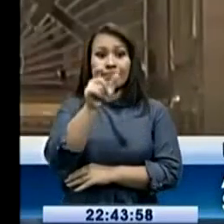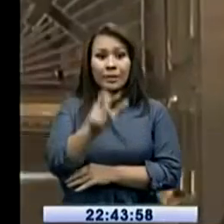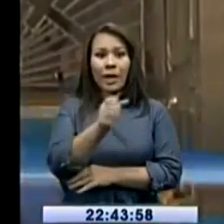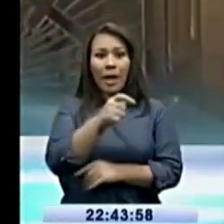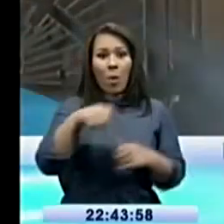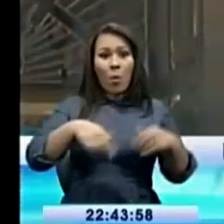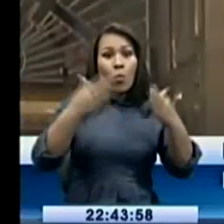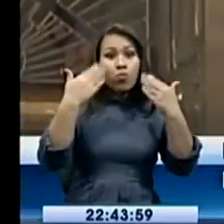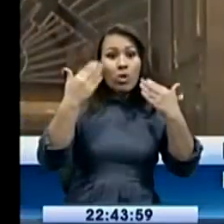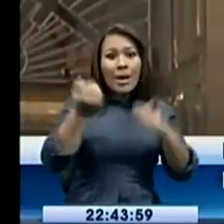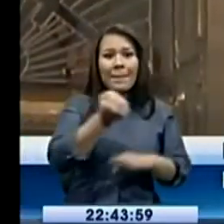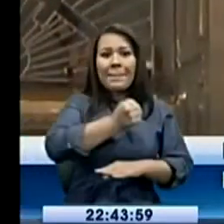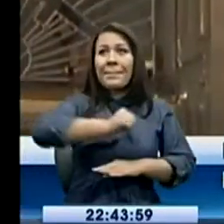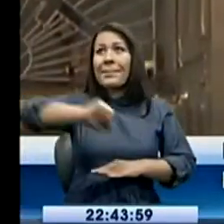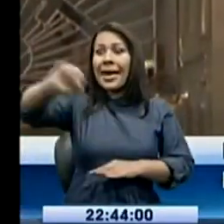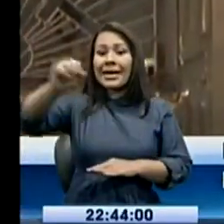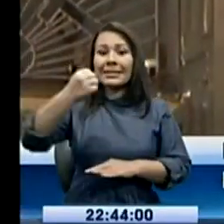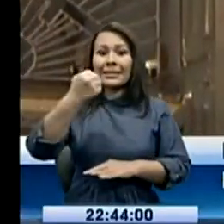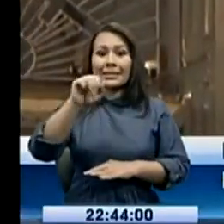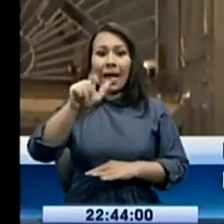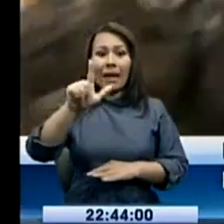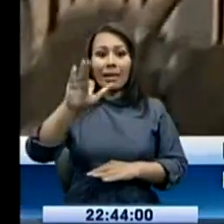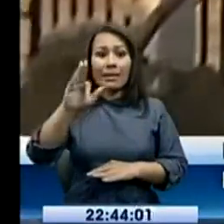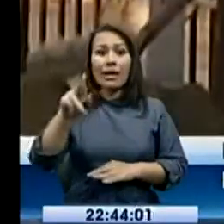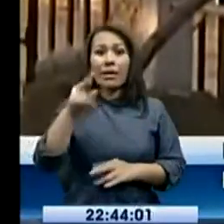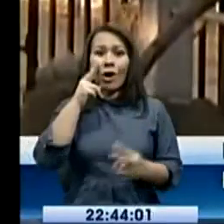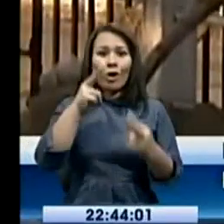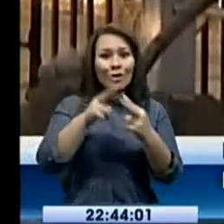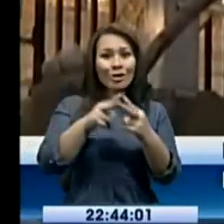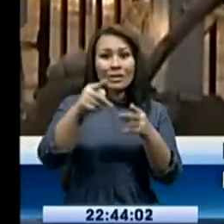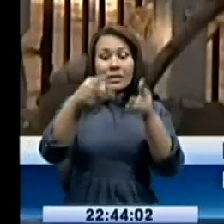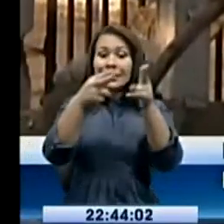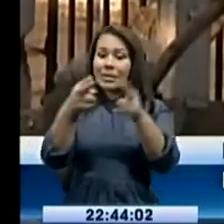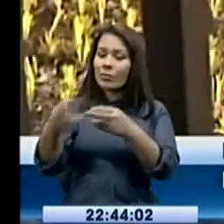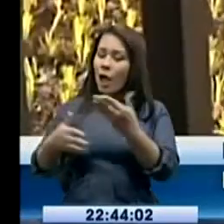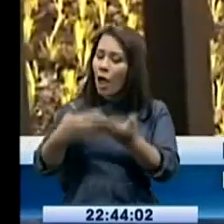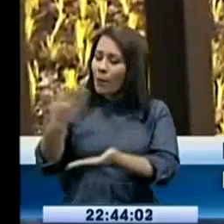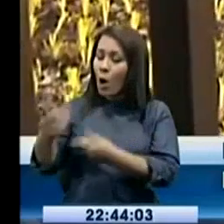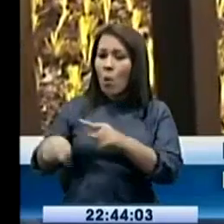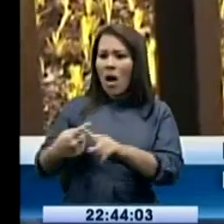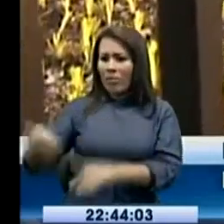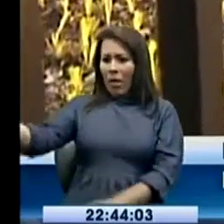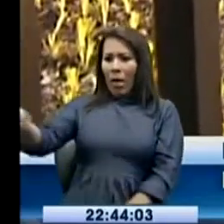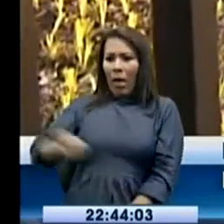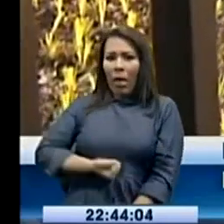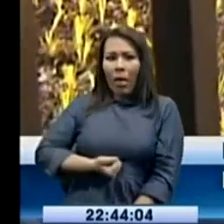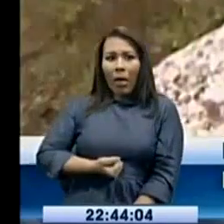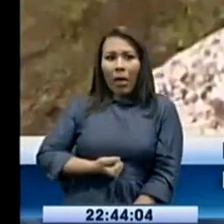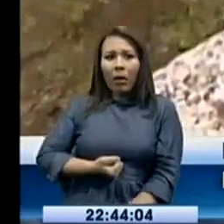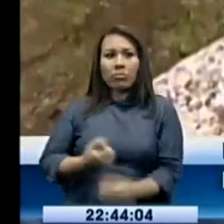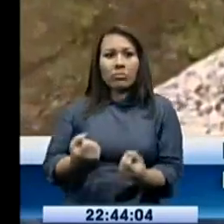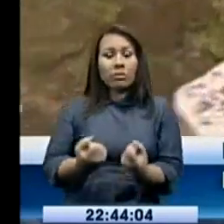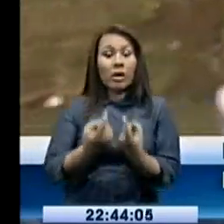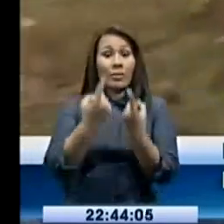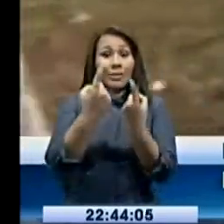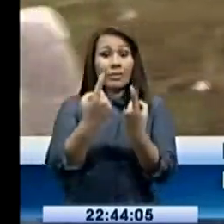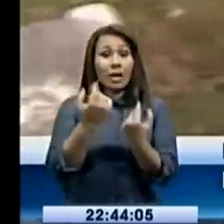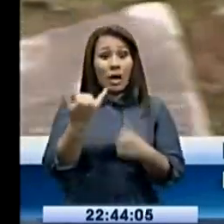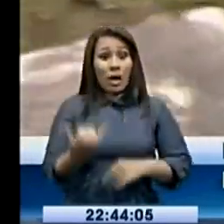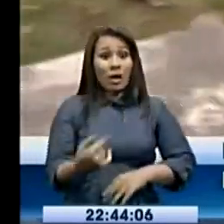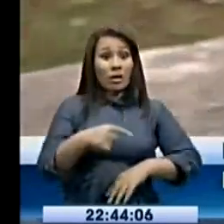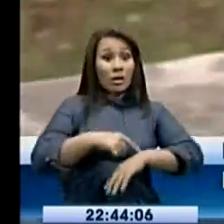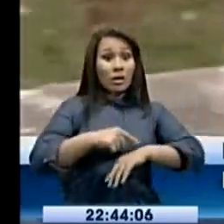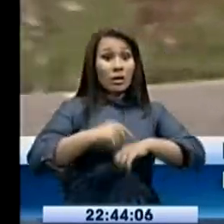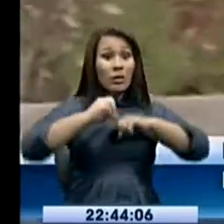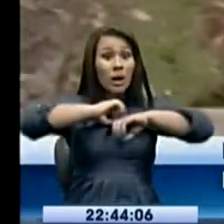Salitre. En el cementerio se topó con un conocido, de ahí que se dio el hecho de sangre, que aún se investiga. Hoy, en horas de la mañana, se